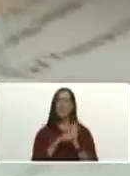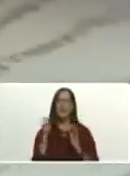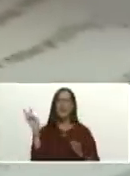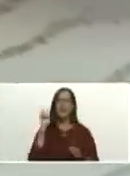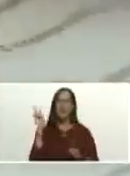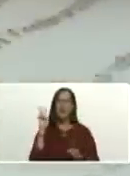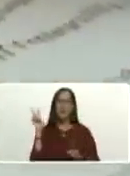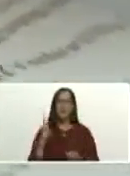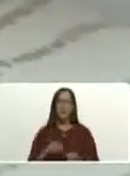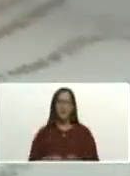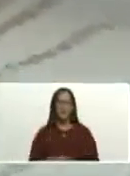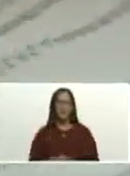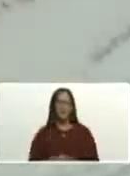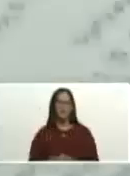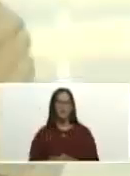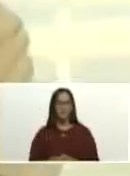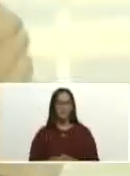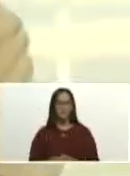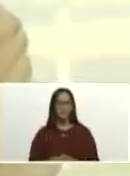República Bolivariana de Venezuela.